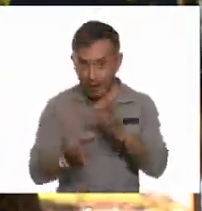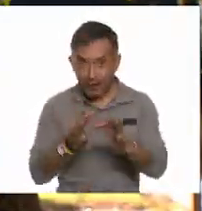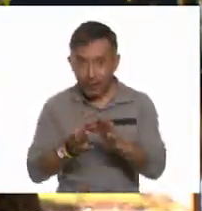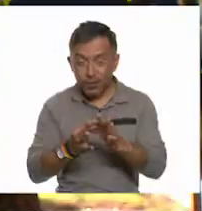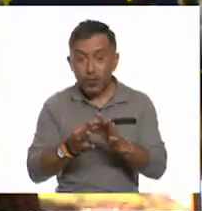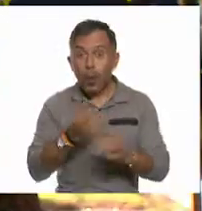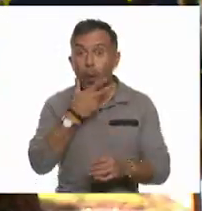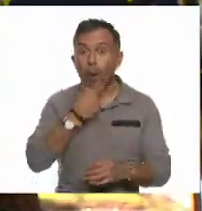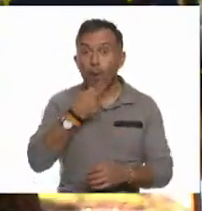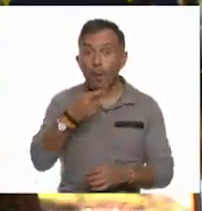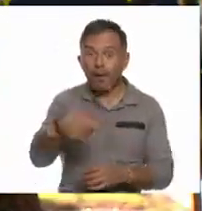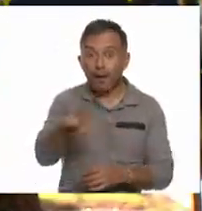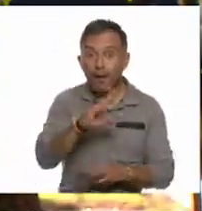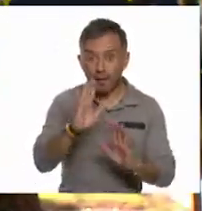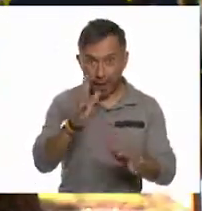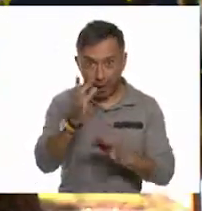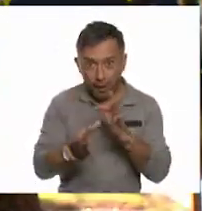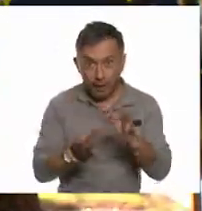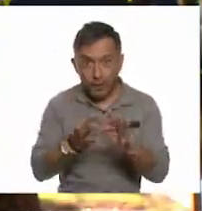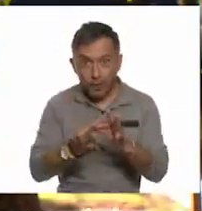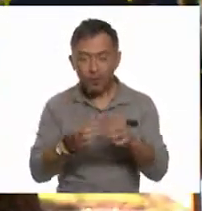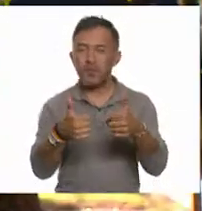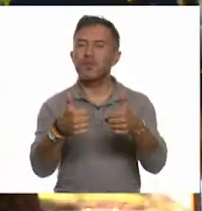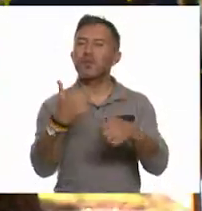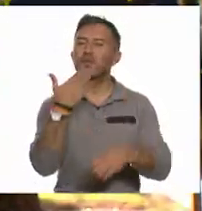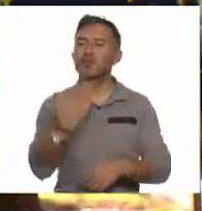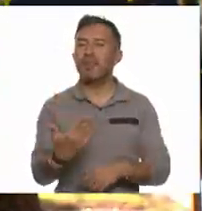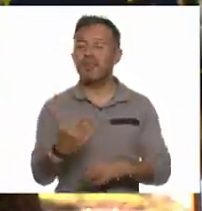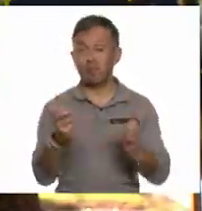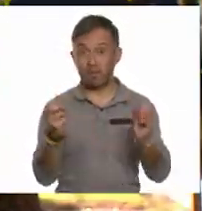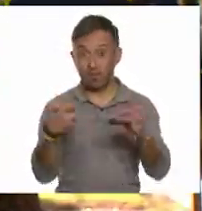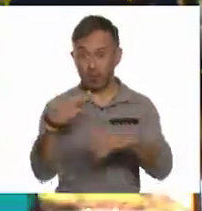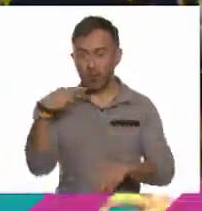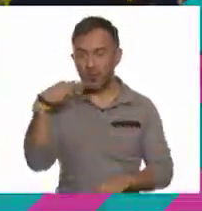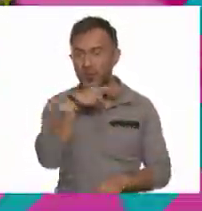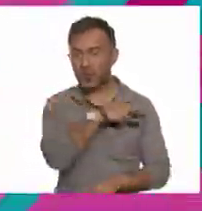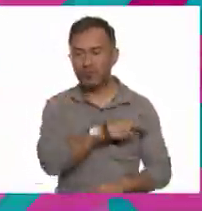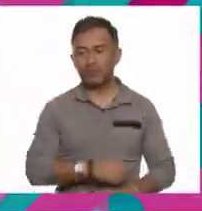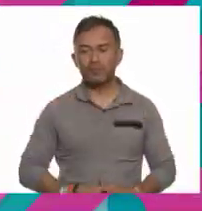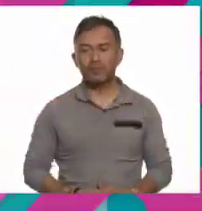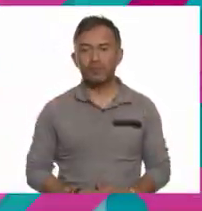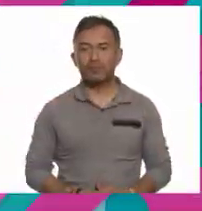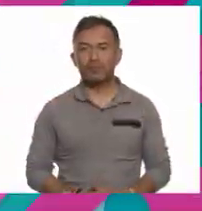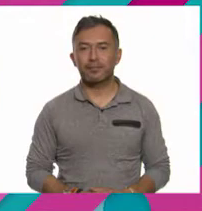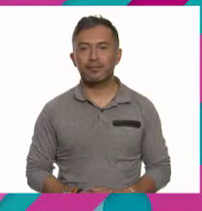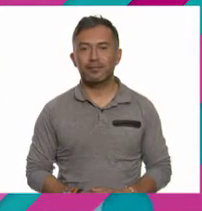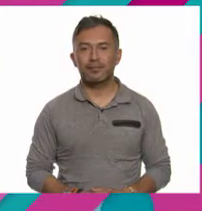¡Muy bien! ¡Nos vemos pronto!